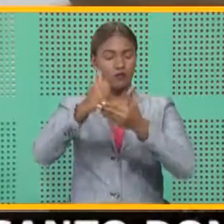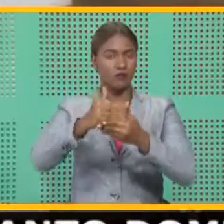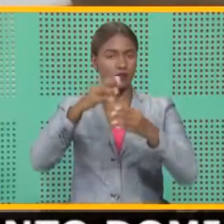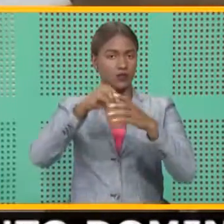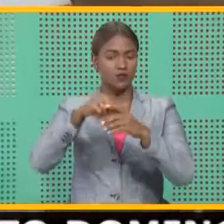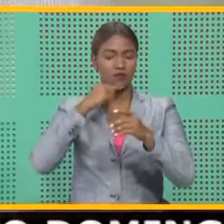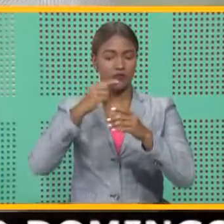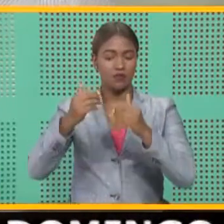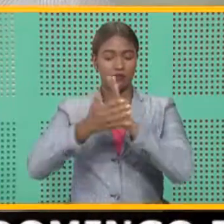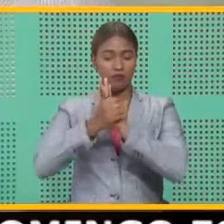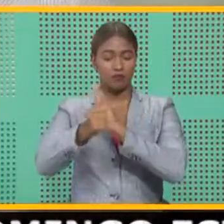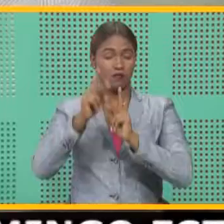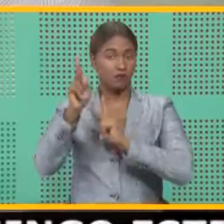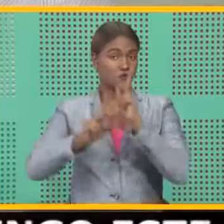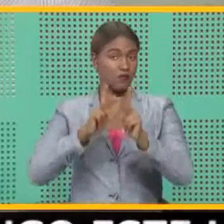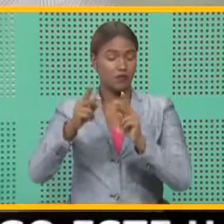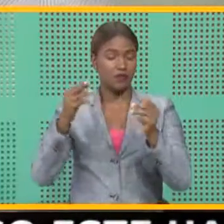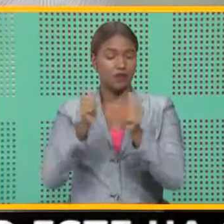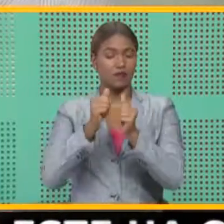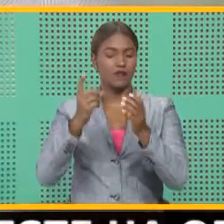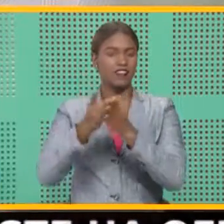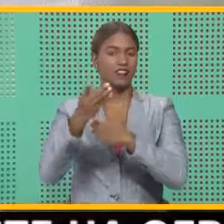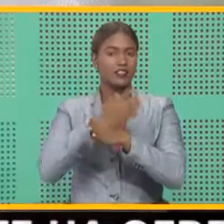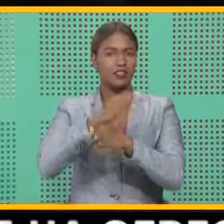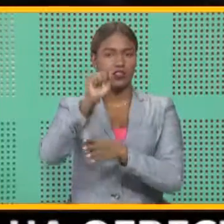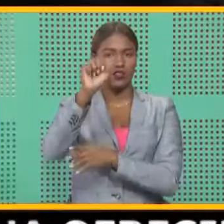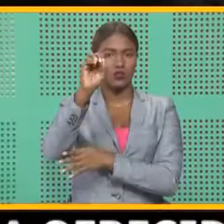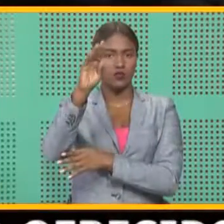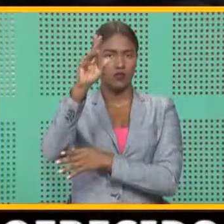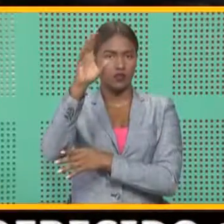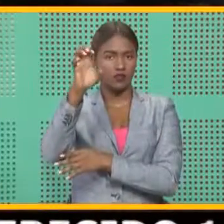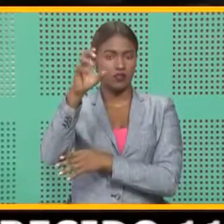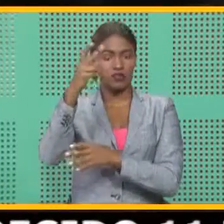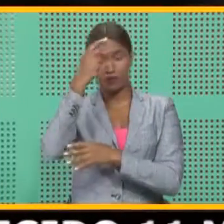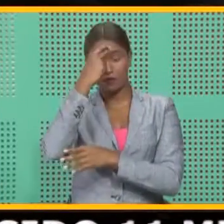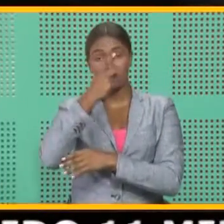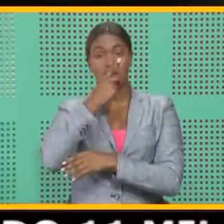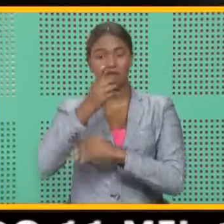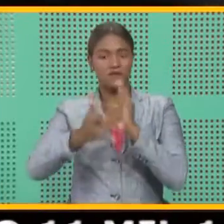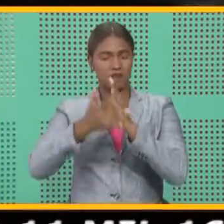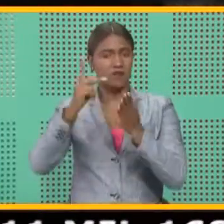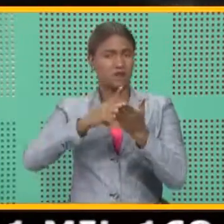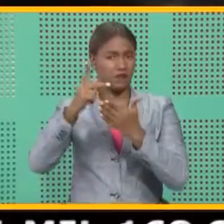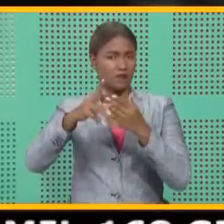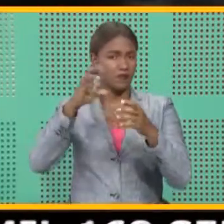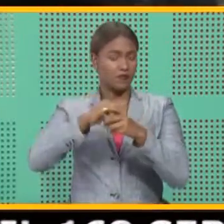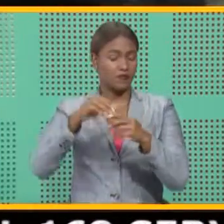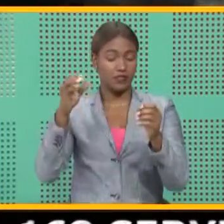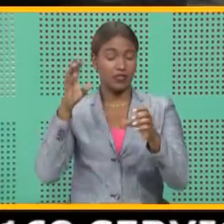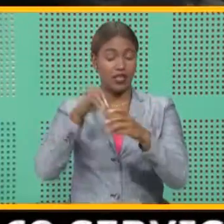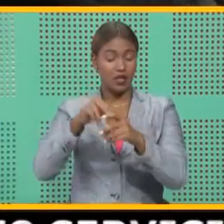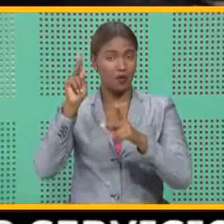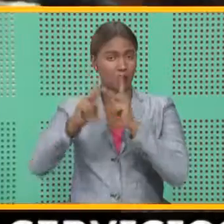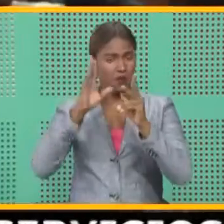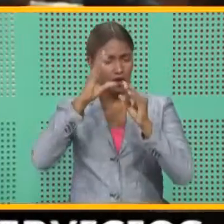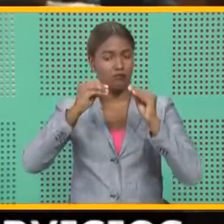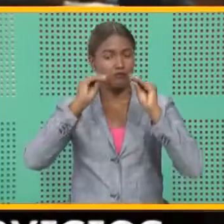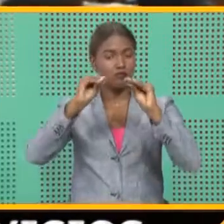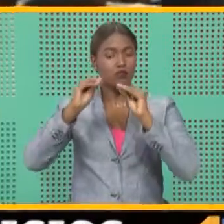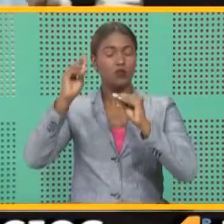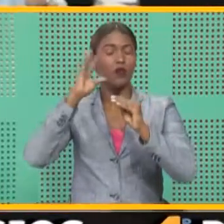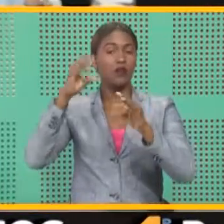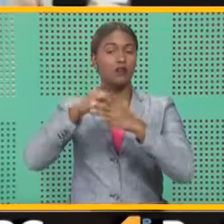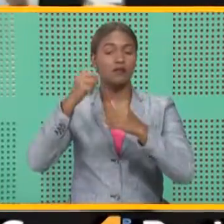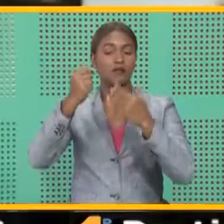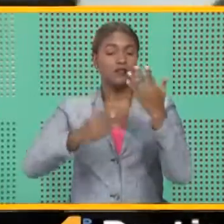Capacitación del Talento Humano en el Desarrollo de Software del Programa República Digital. Dentro de los diplomados que se estarán impartiendo